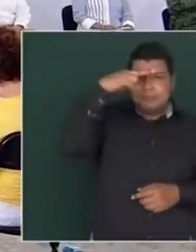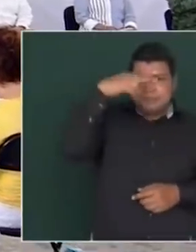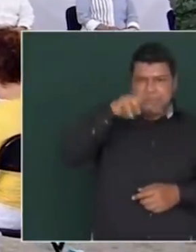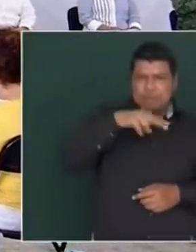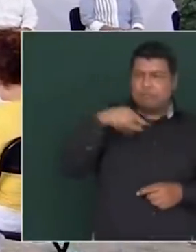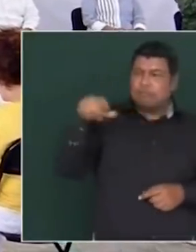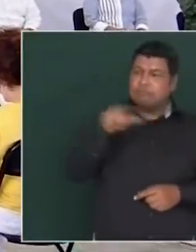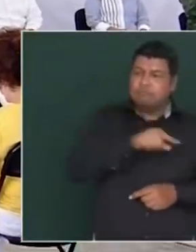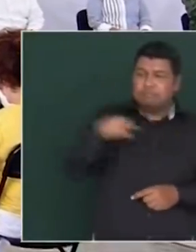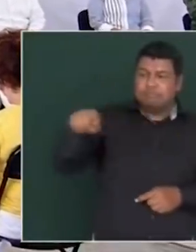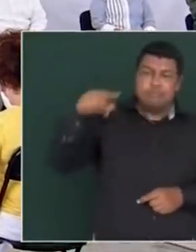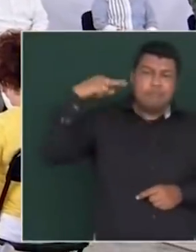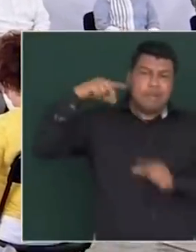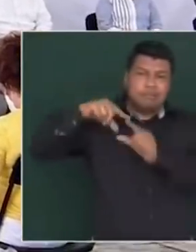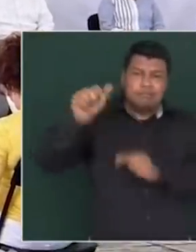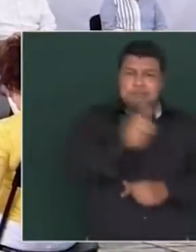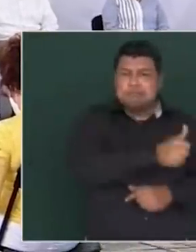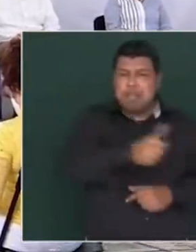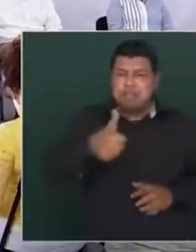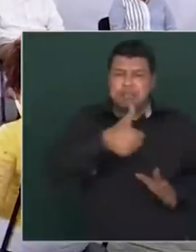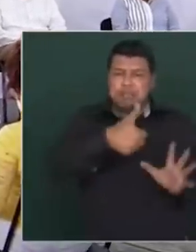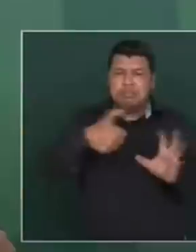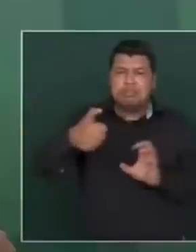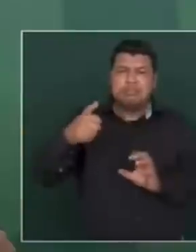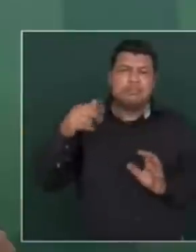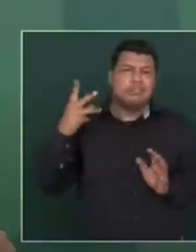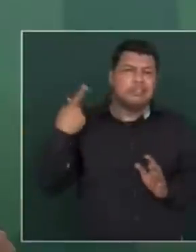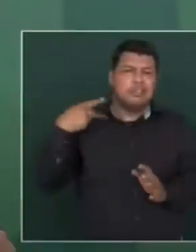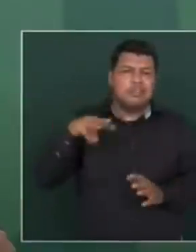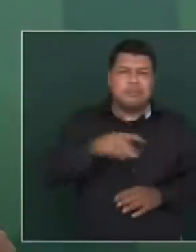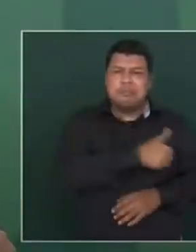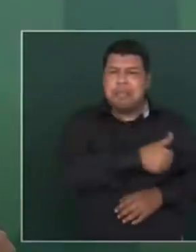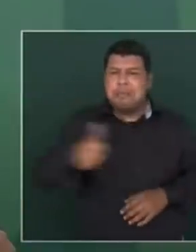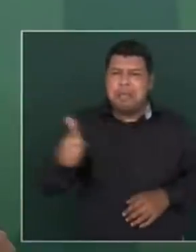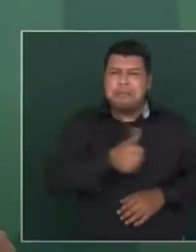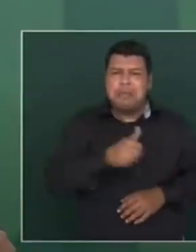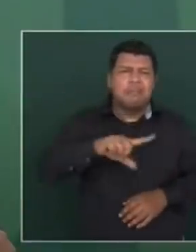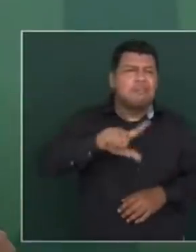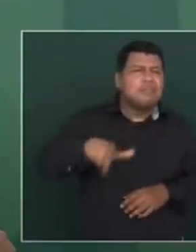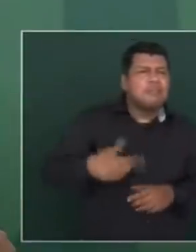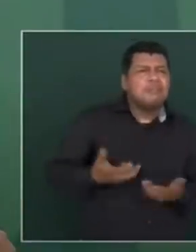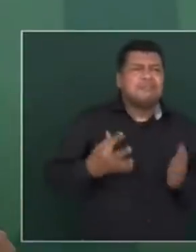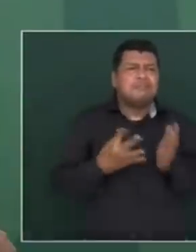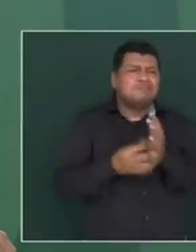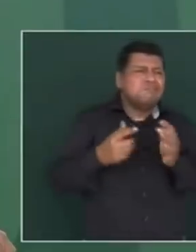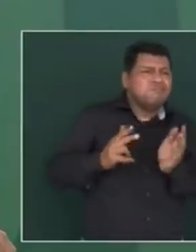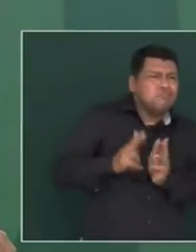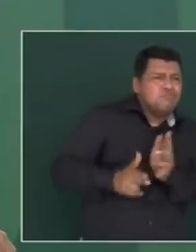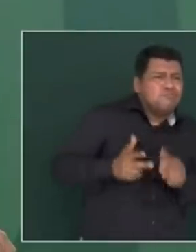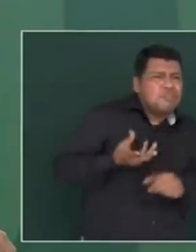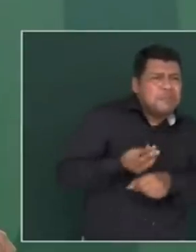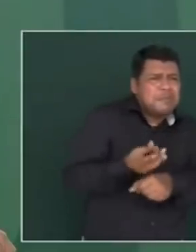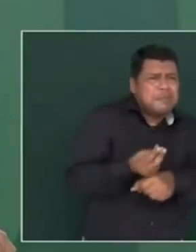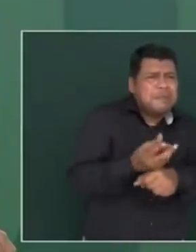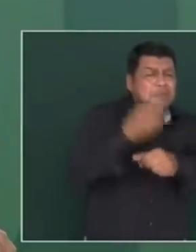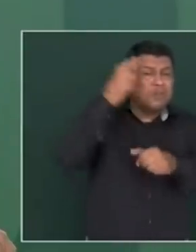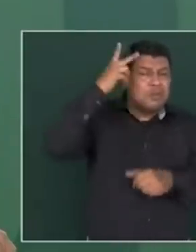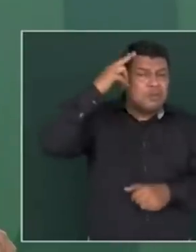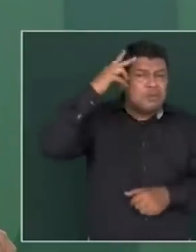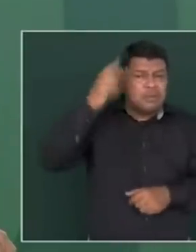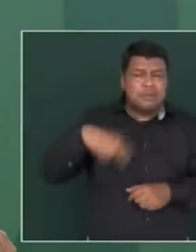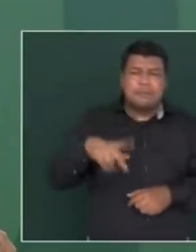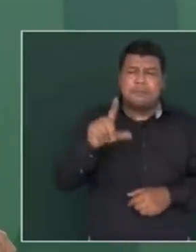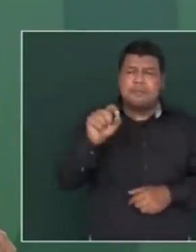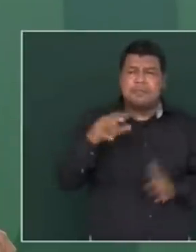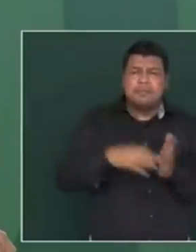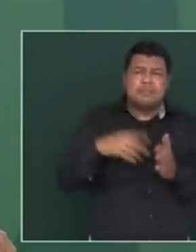desde entonces. Y luego se siguieron construyendo líneas férreas con Porfirio Díaz, más de 20 mil kilómetros